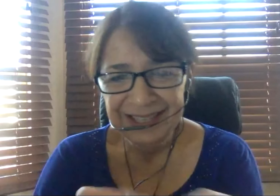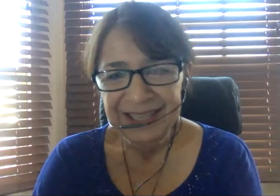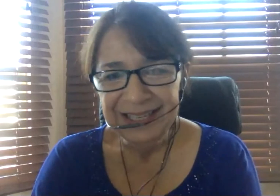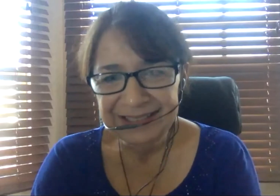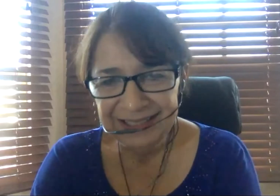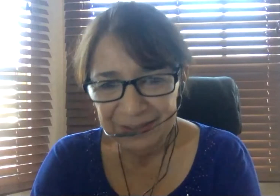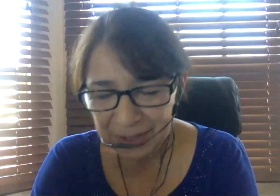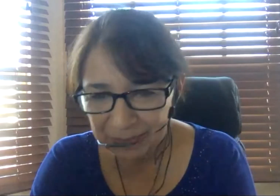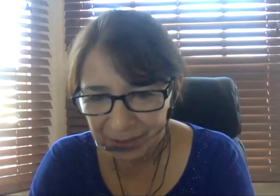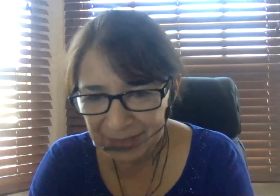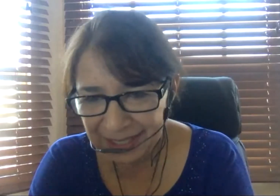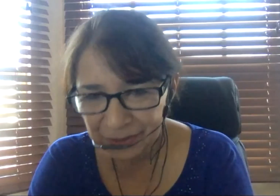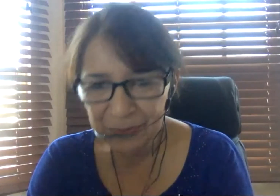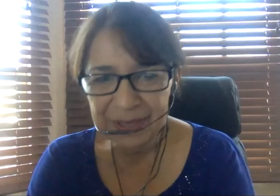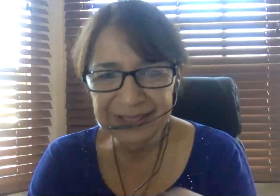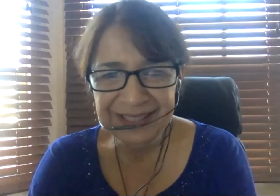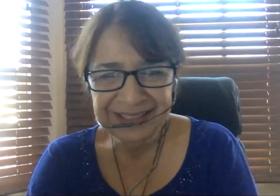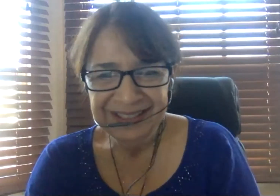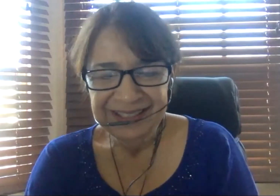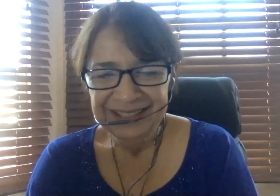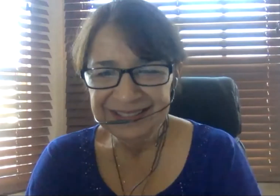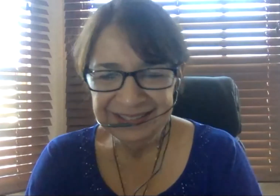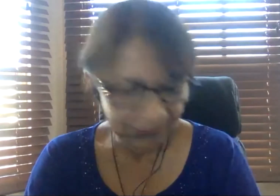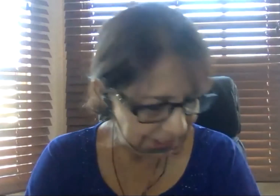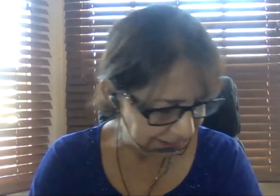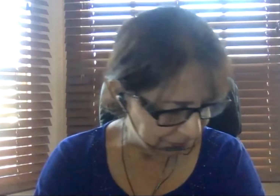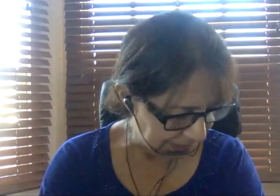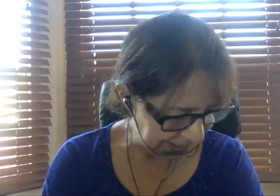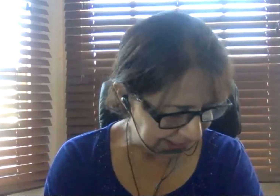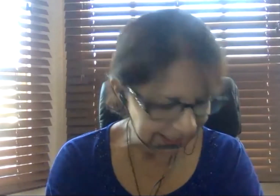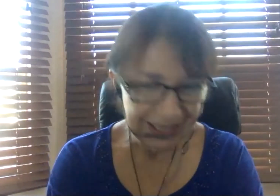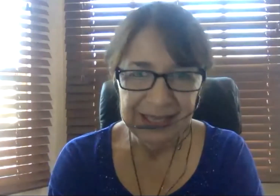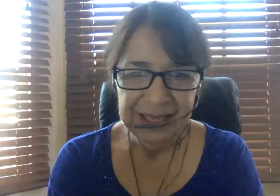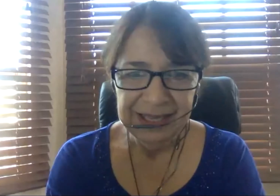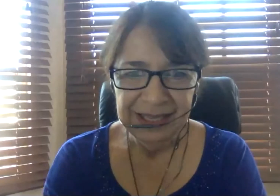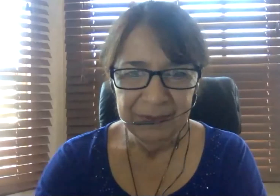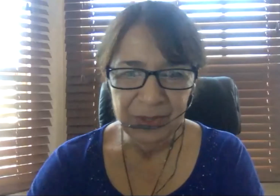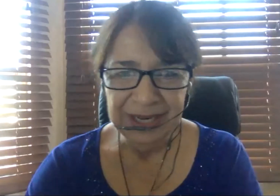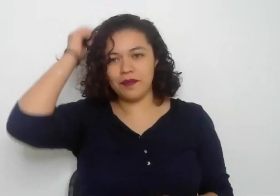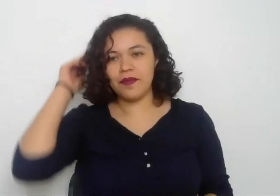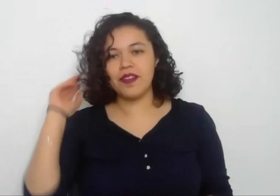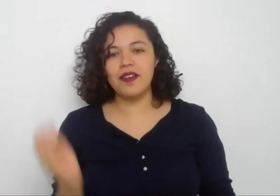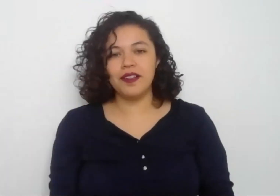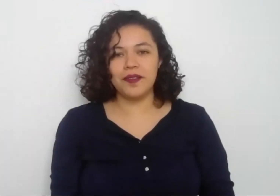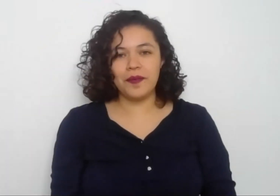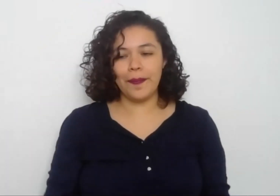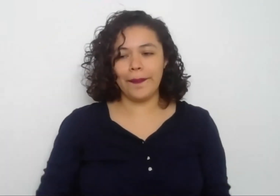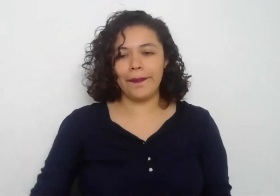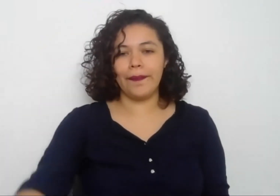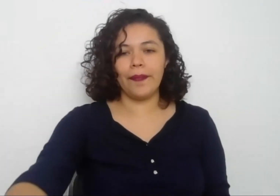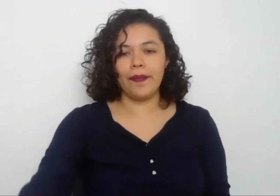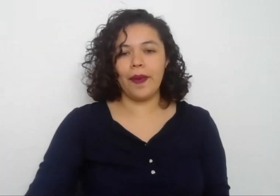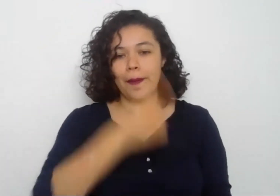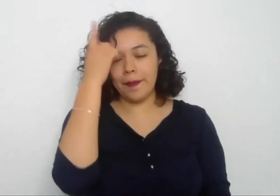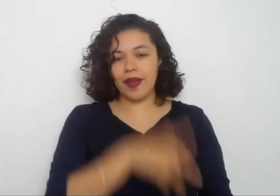sanas. Si me permiten compartir para poder poner la presentación, por